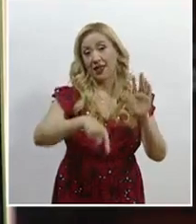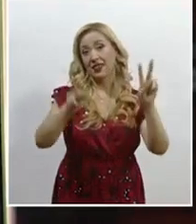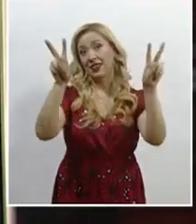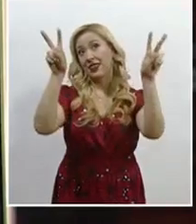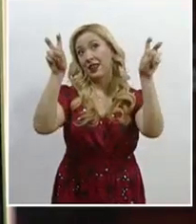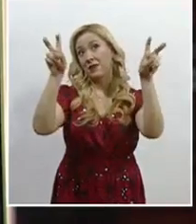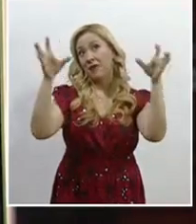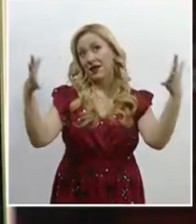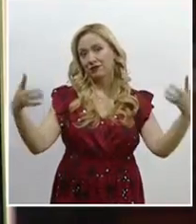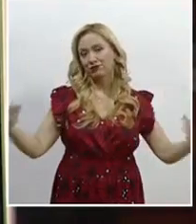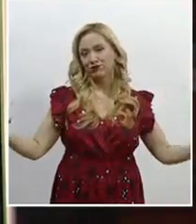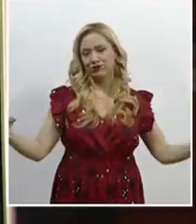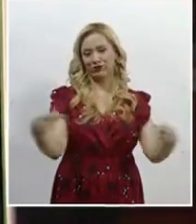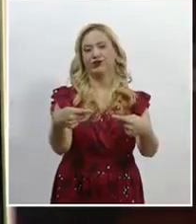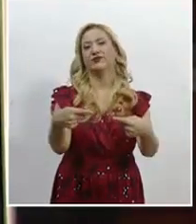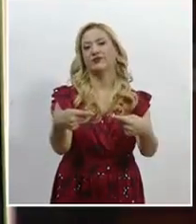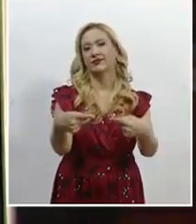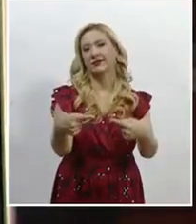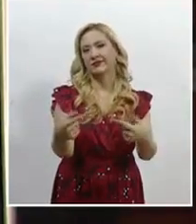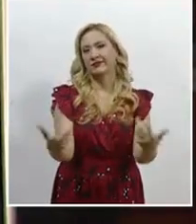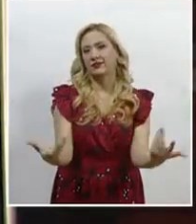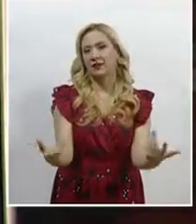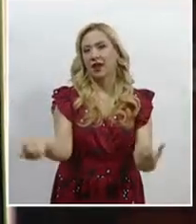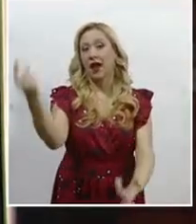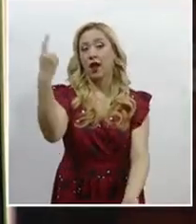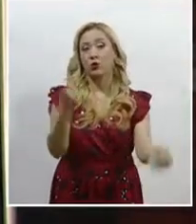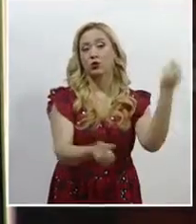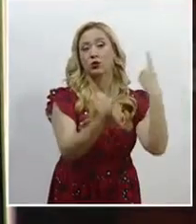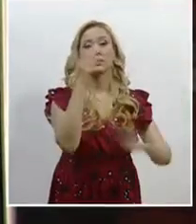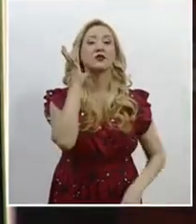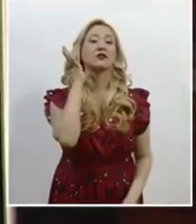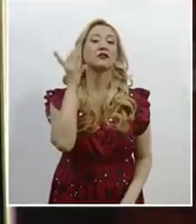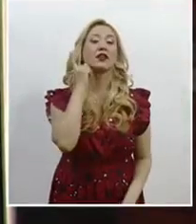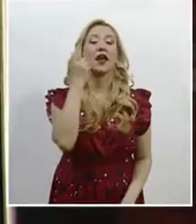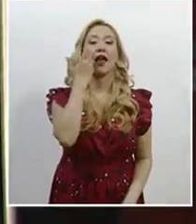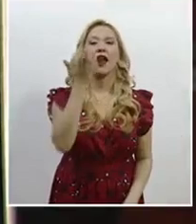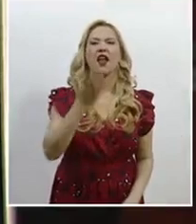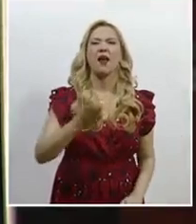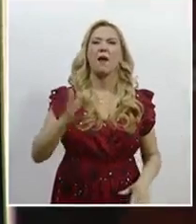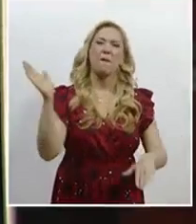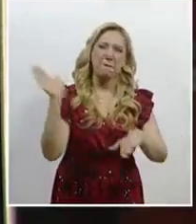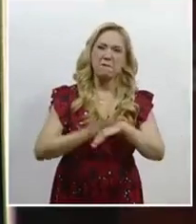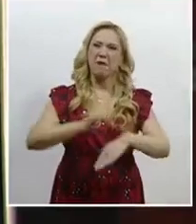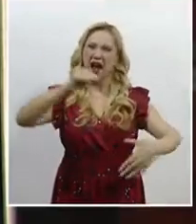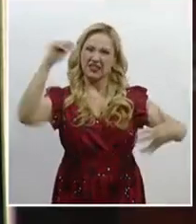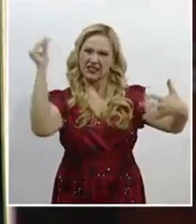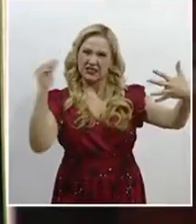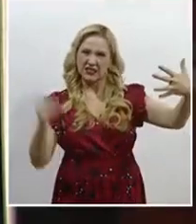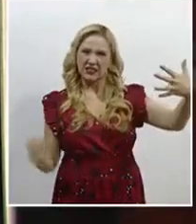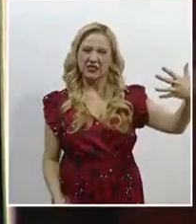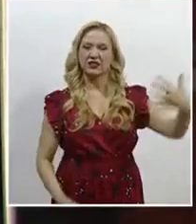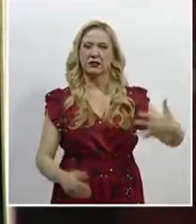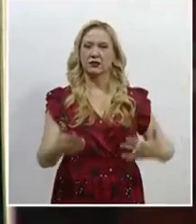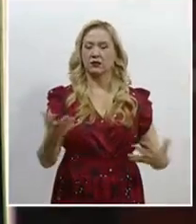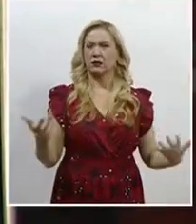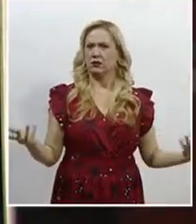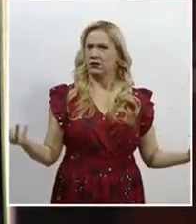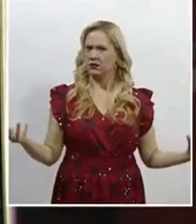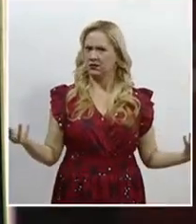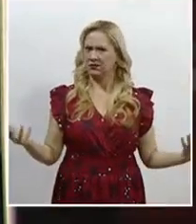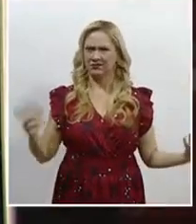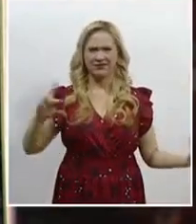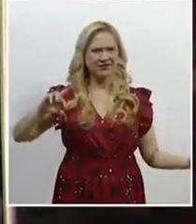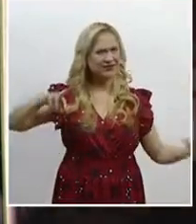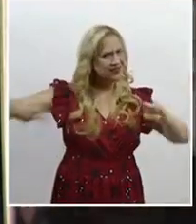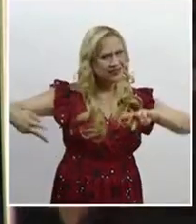tensión porque quieren algunos integrantes de la Cámara de Diputados ampliar el catálogo de la prisión preventiva oficiosa. Eso va justo en